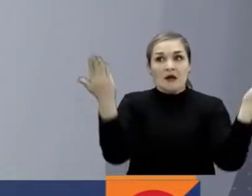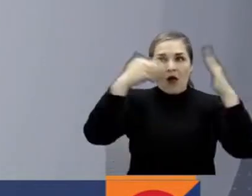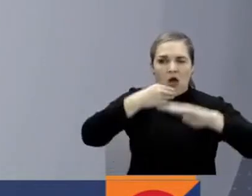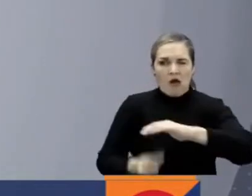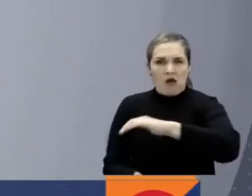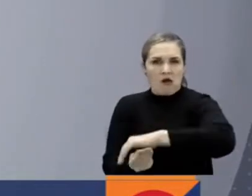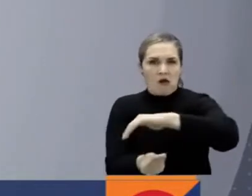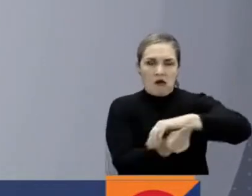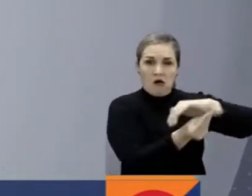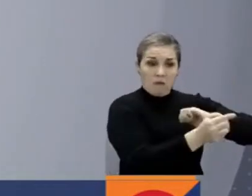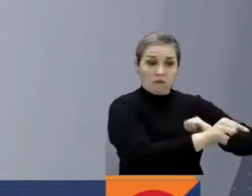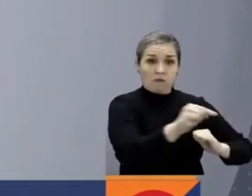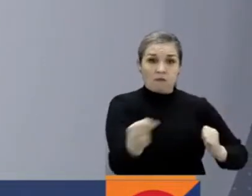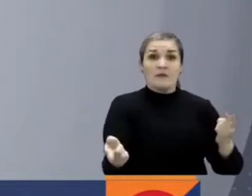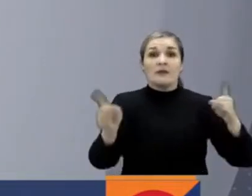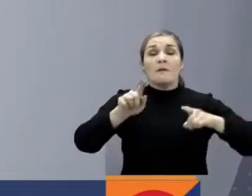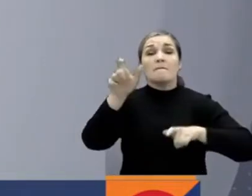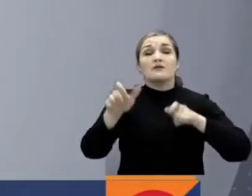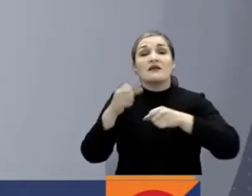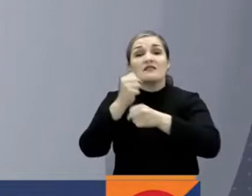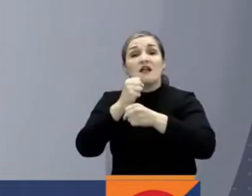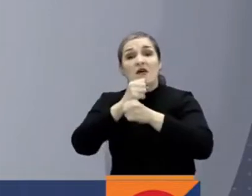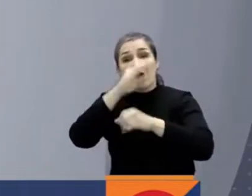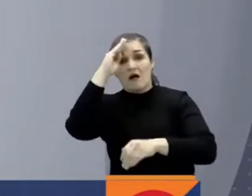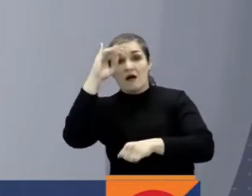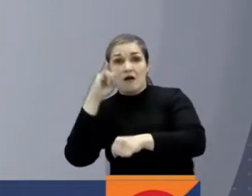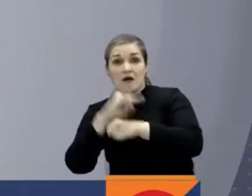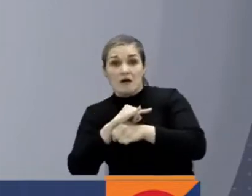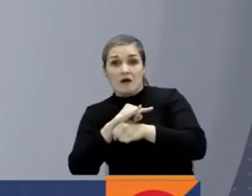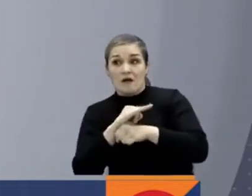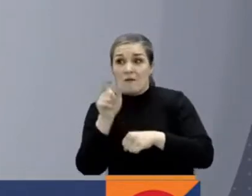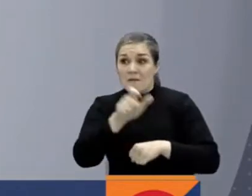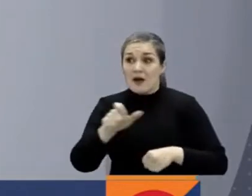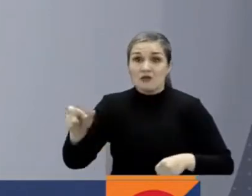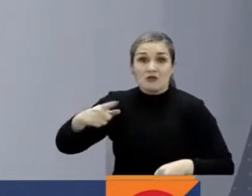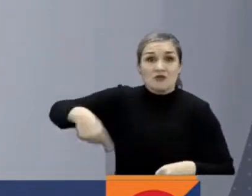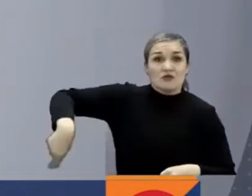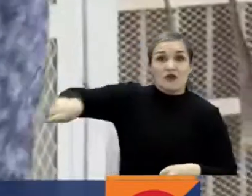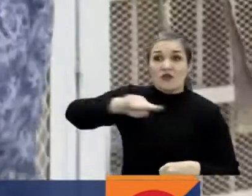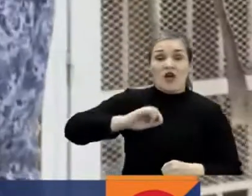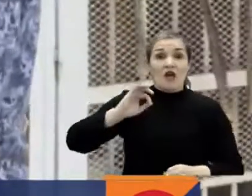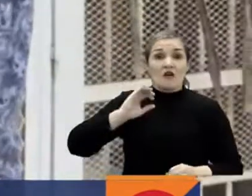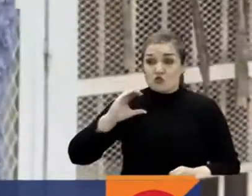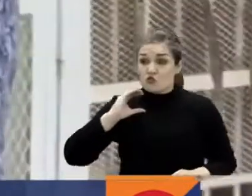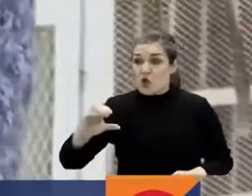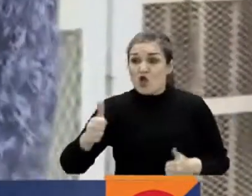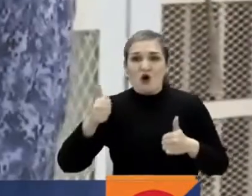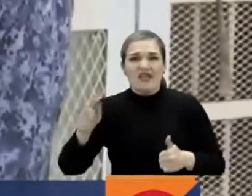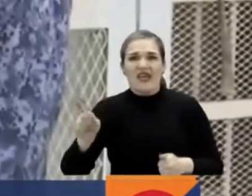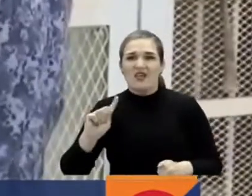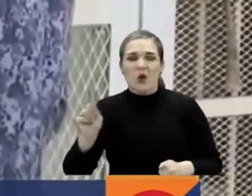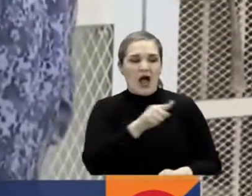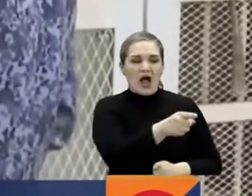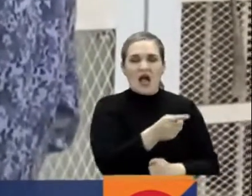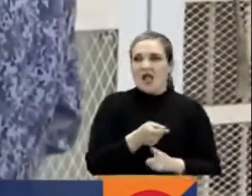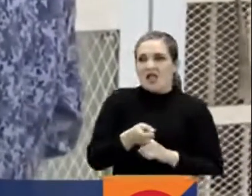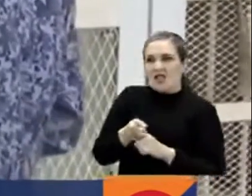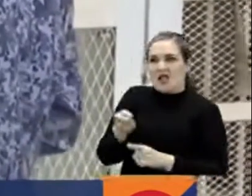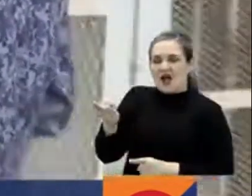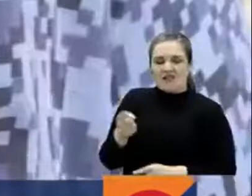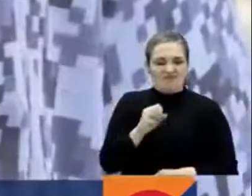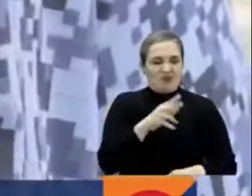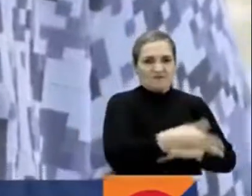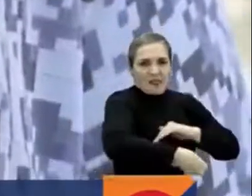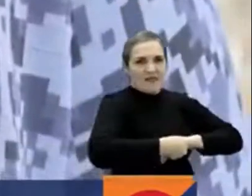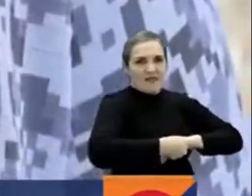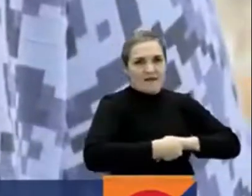laboran en el sistema penitenciario pues también son personas que no tienen salarios justos. Según los expertos, el IMPEC no debe